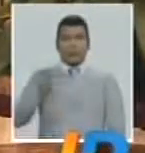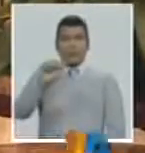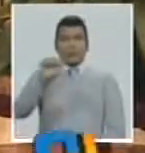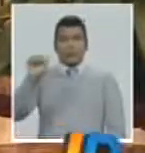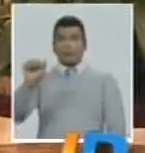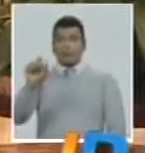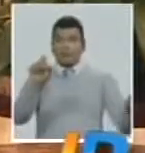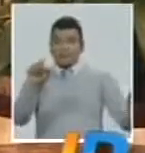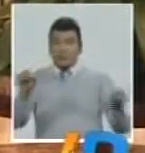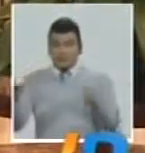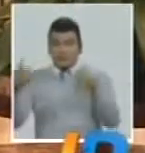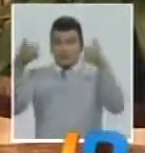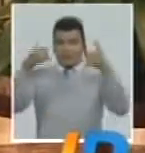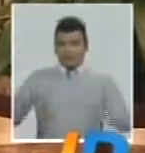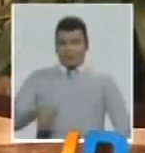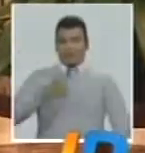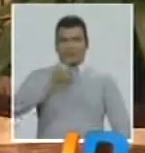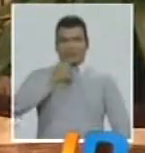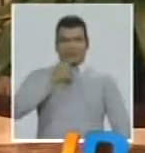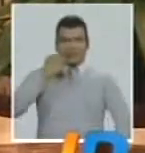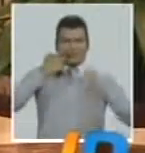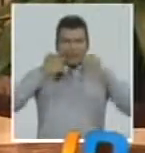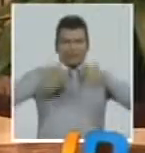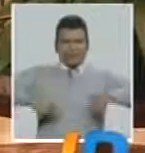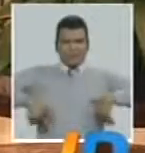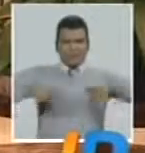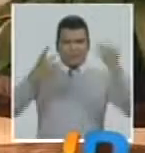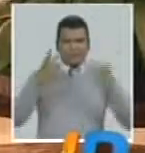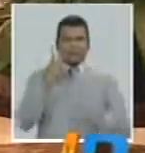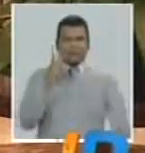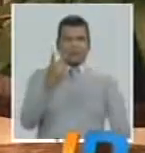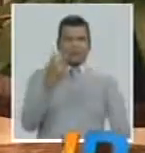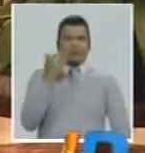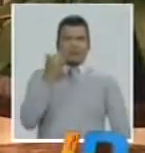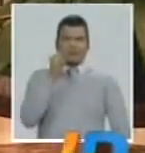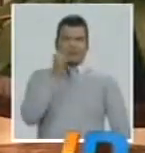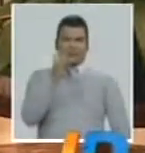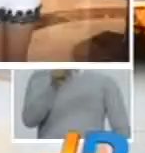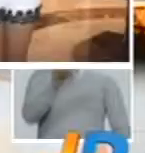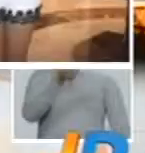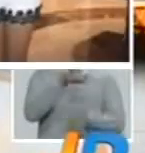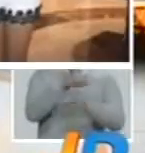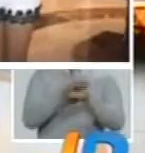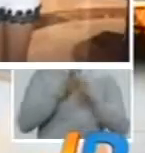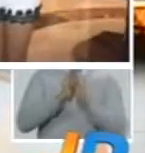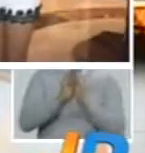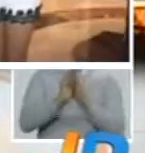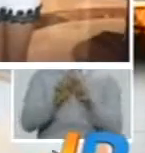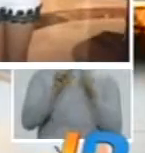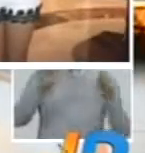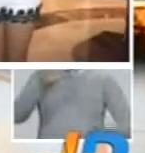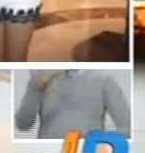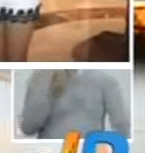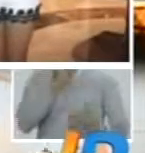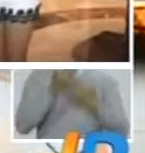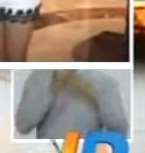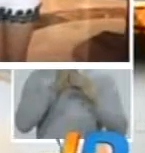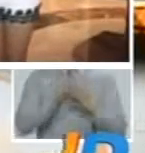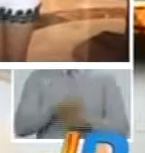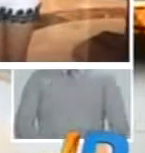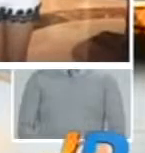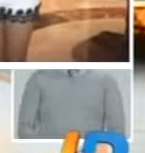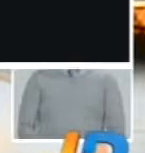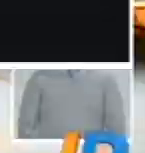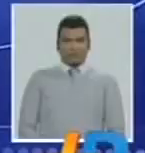María Fernanda y Sofía, si llegamos al final de las notas del entretenimiento. Nosotros tenemos una cita de nuevo mañana con más información. Que tengan todos